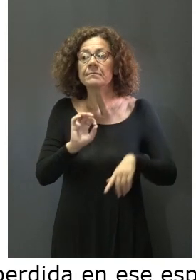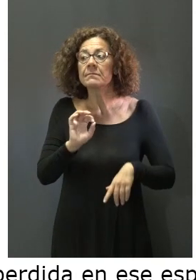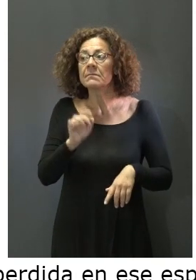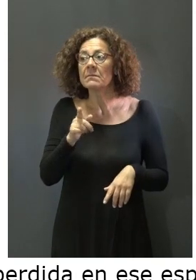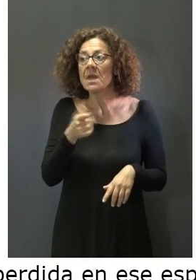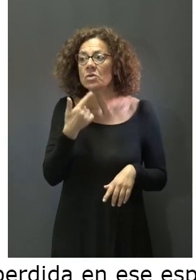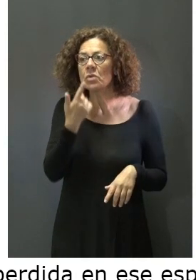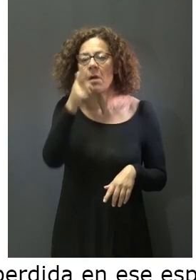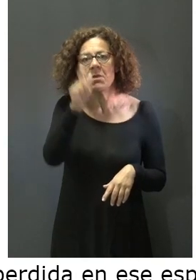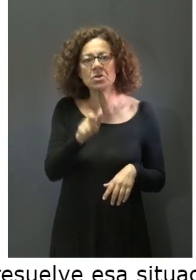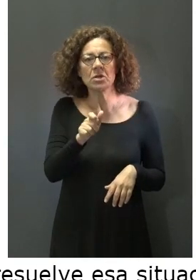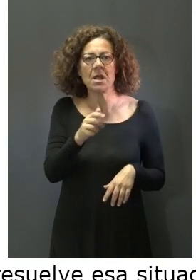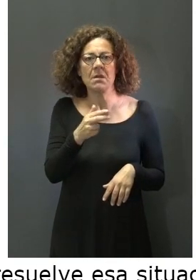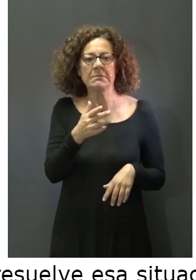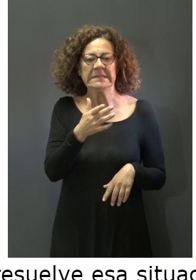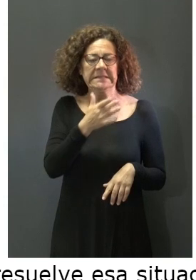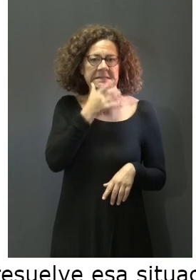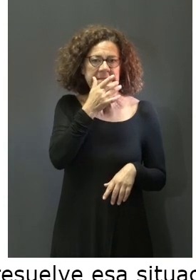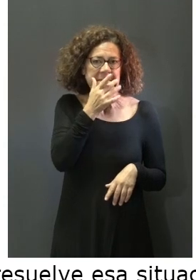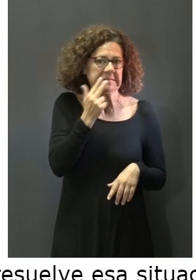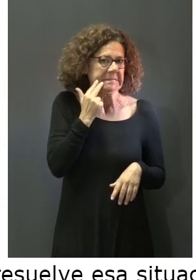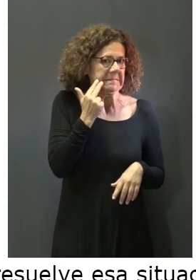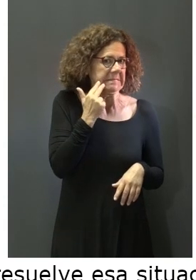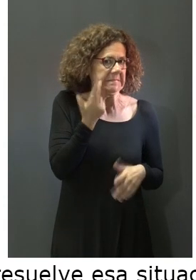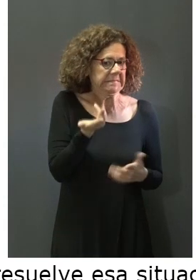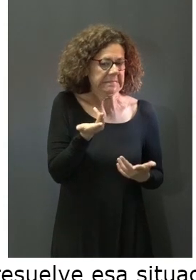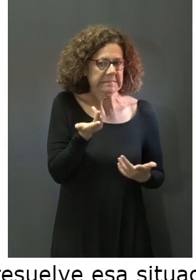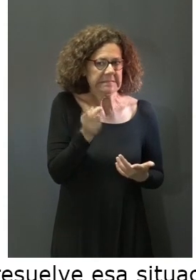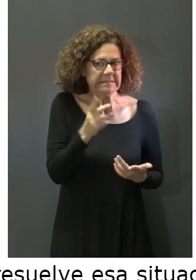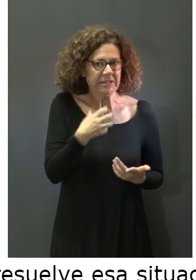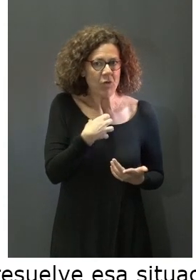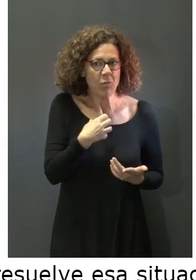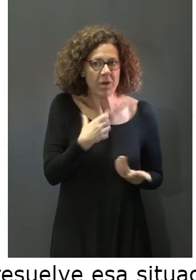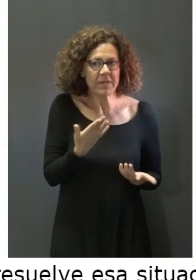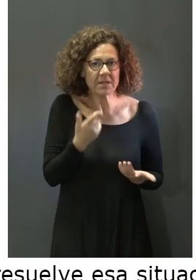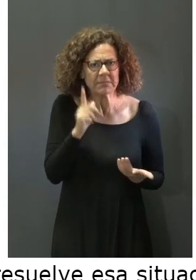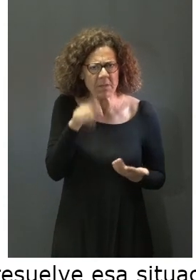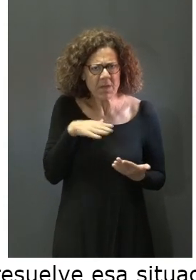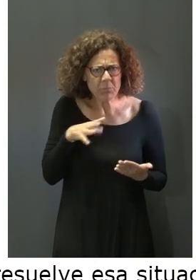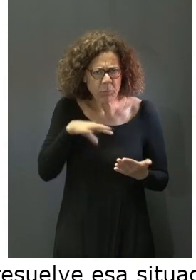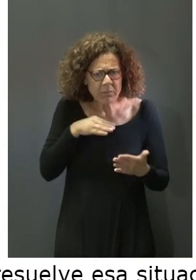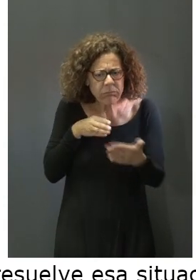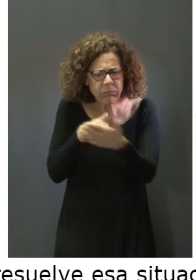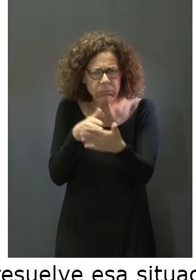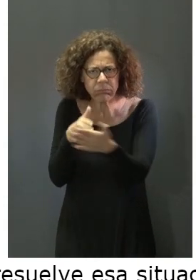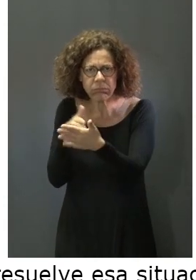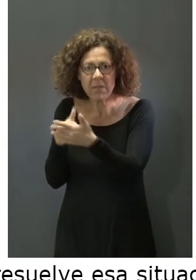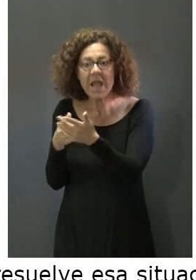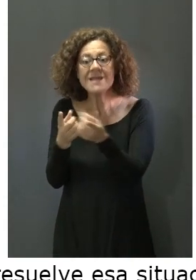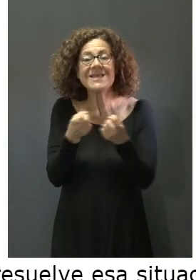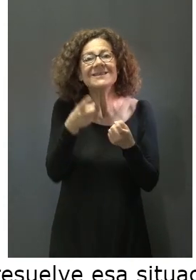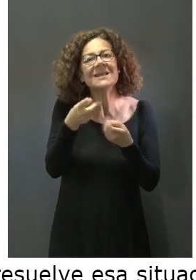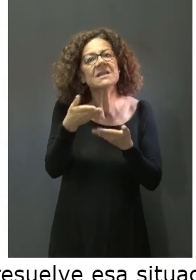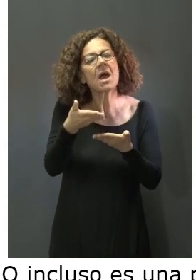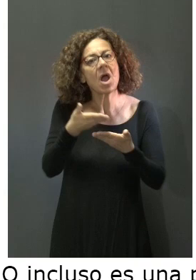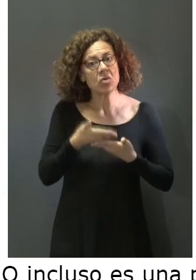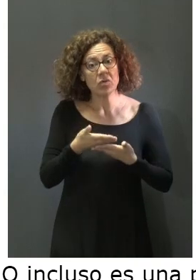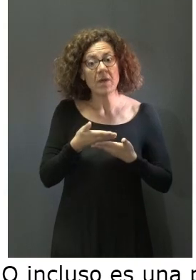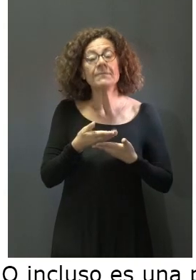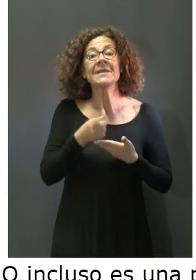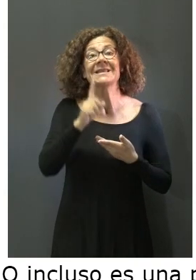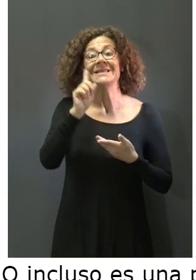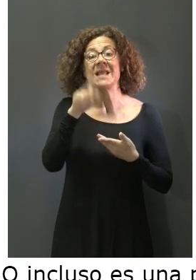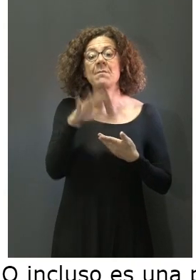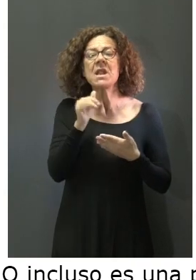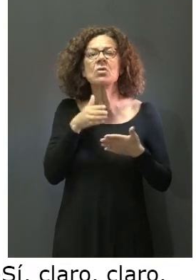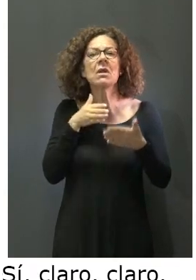es una persona muy tímida que no puede, que es una barrera Sí, para claro, entonces claro. necesita pues esa ayuda. Y luego, por otro lado, también